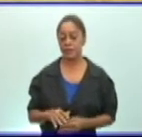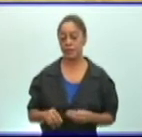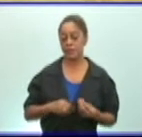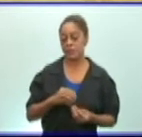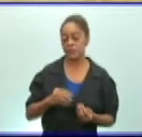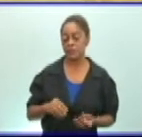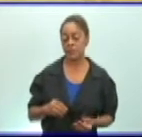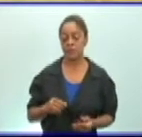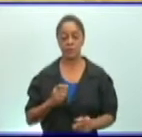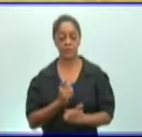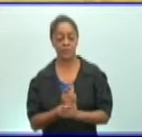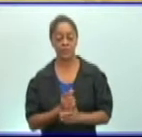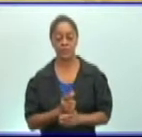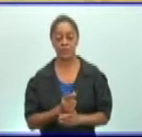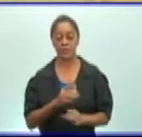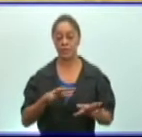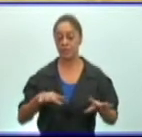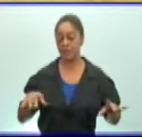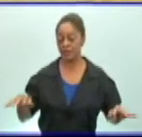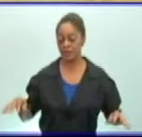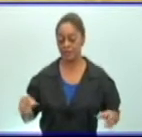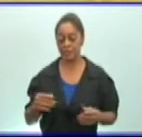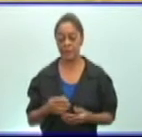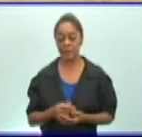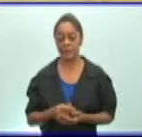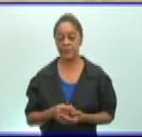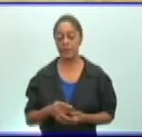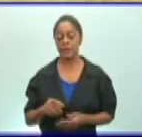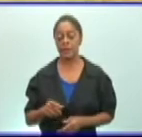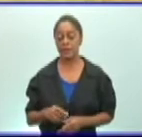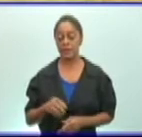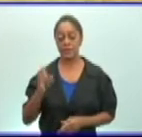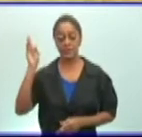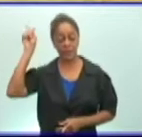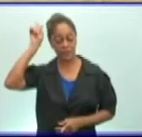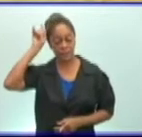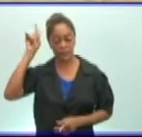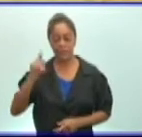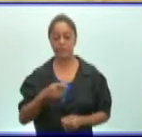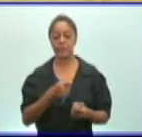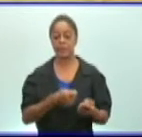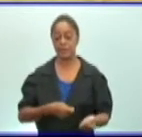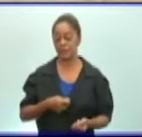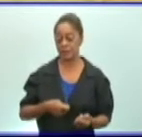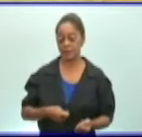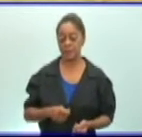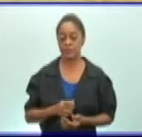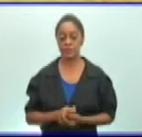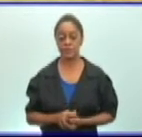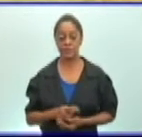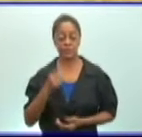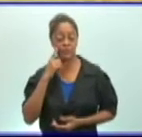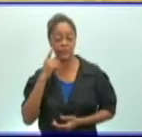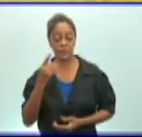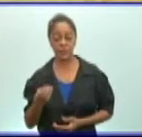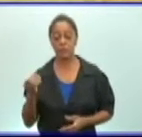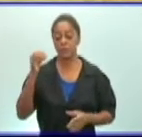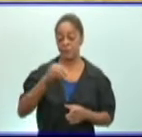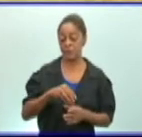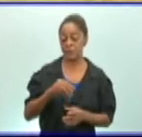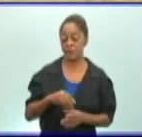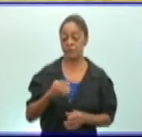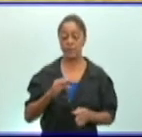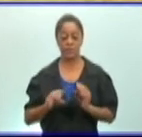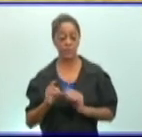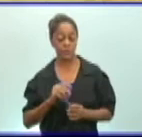la cercanía al mar de algunas ciudades, la ganadería y la agricultura de secano. Fíjense cómo voy introduciendo ciertos